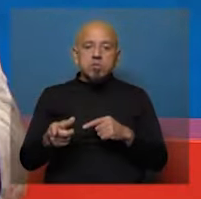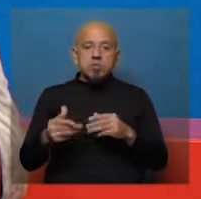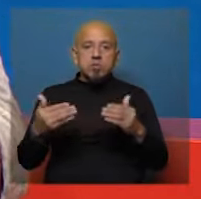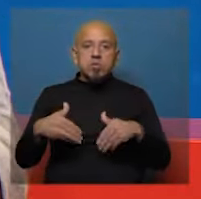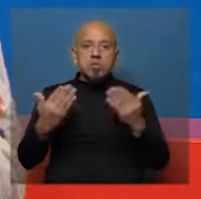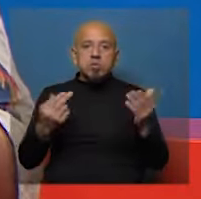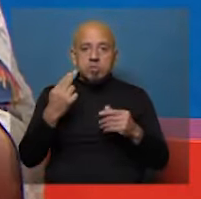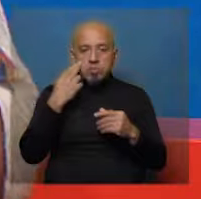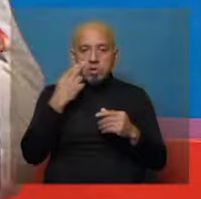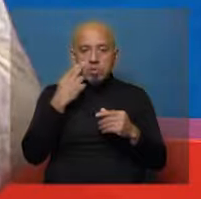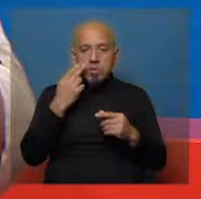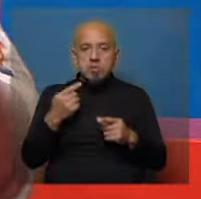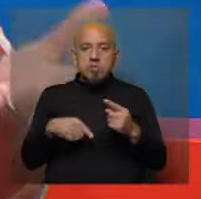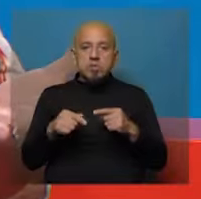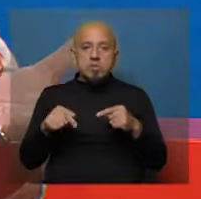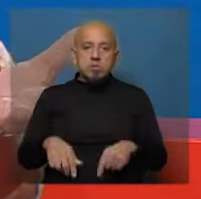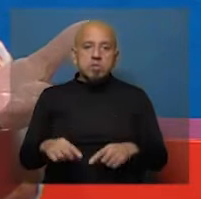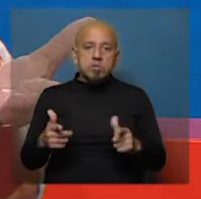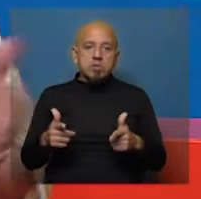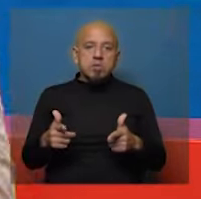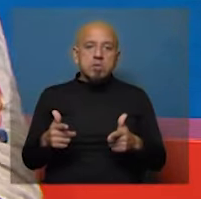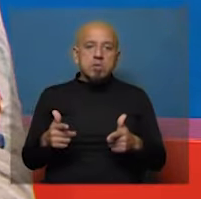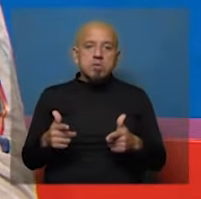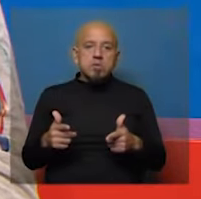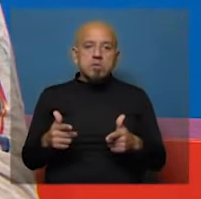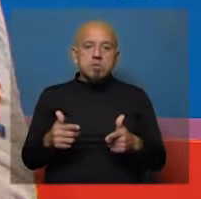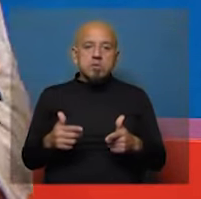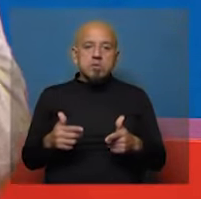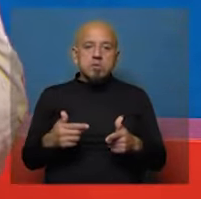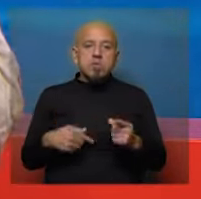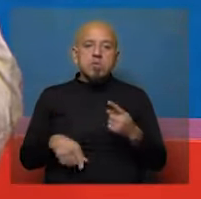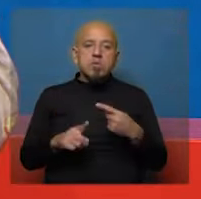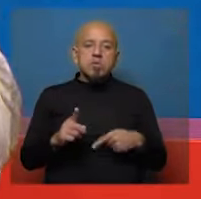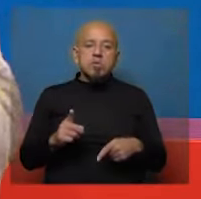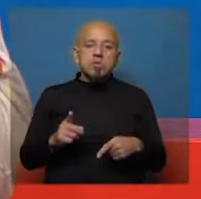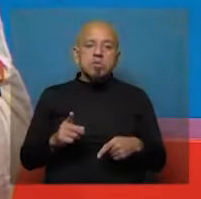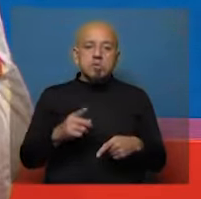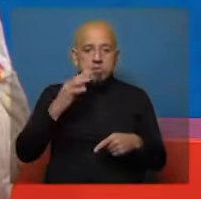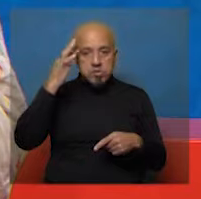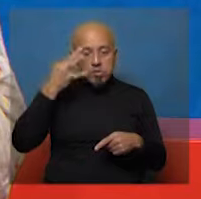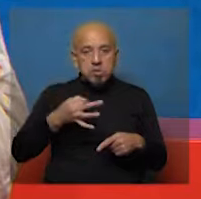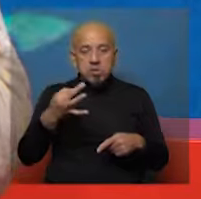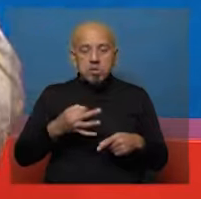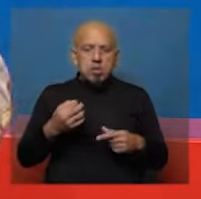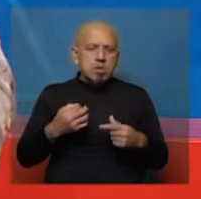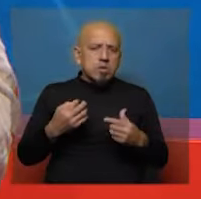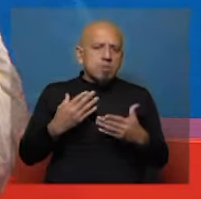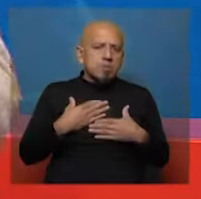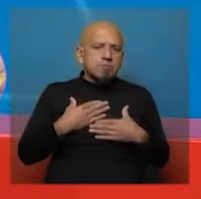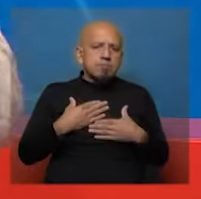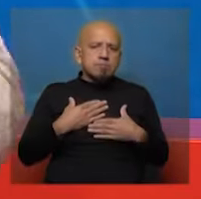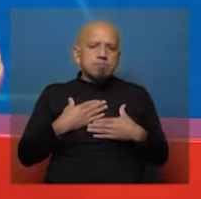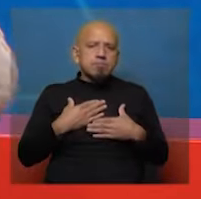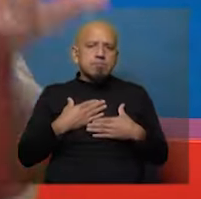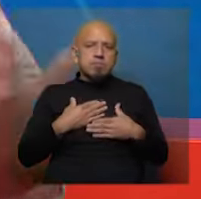problema no eso no existe por ejemplo Entonces en realidad lo que no yo no solo